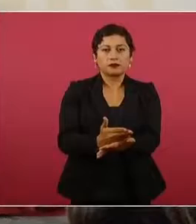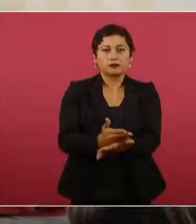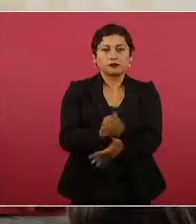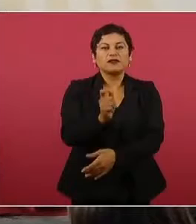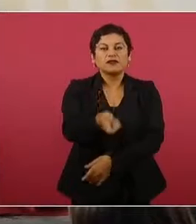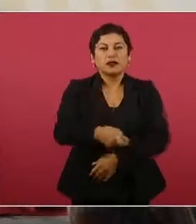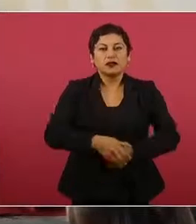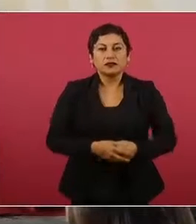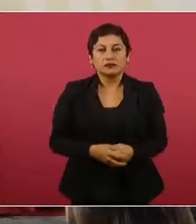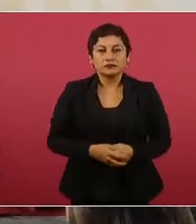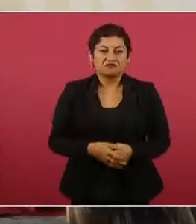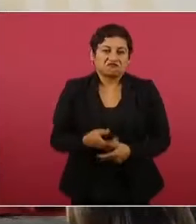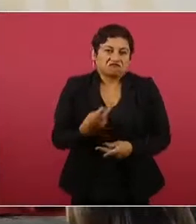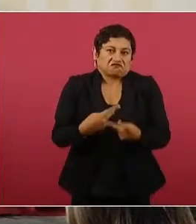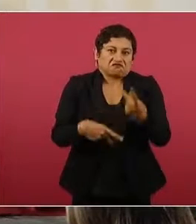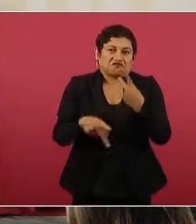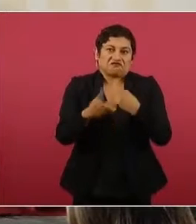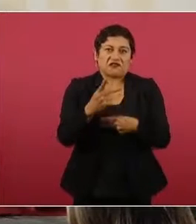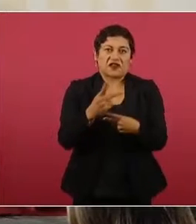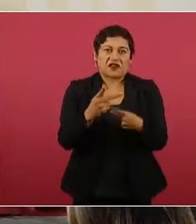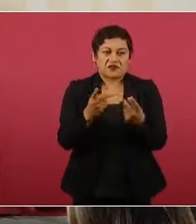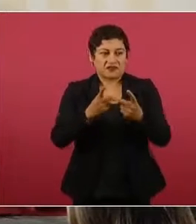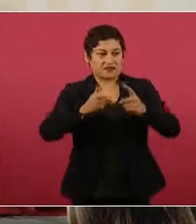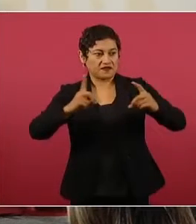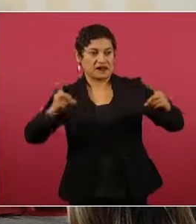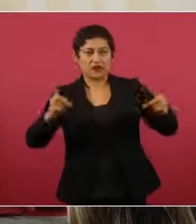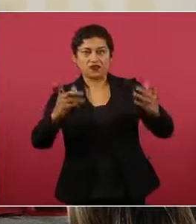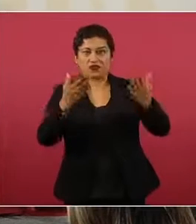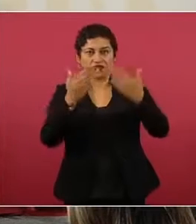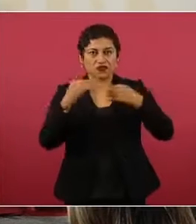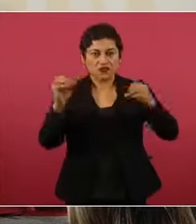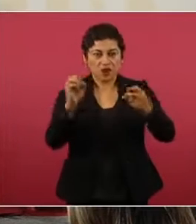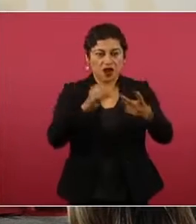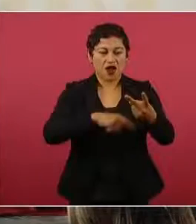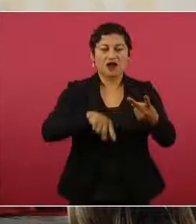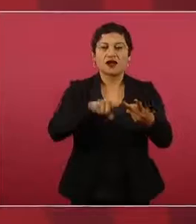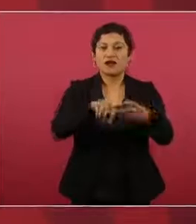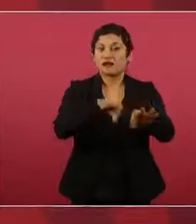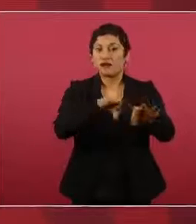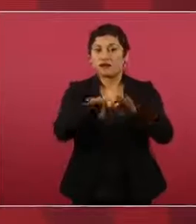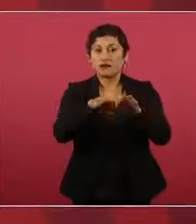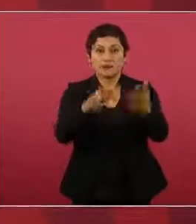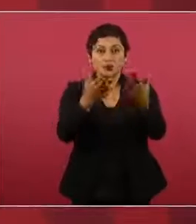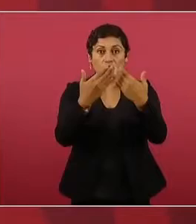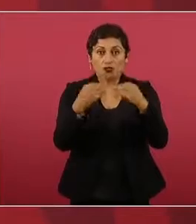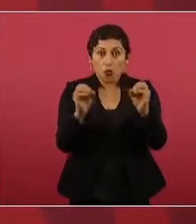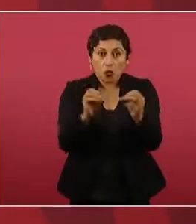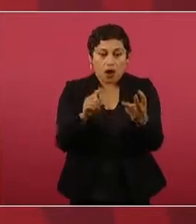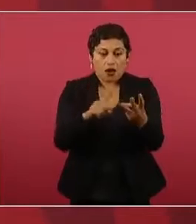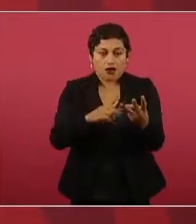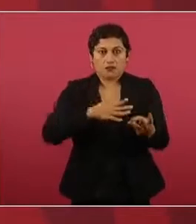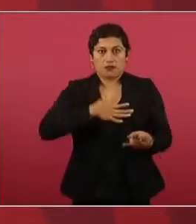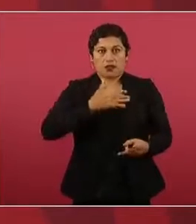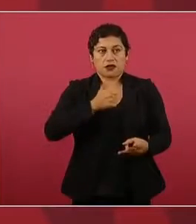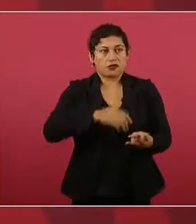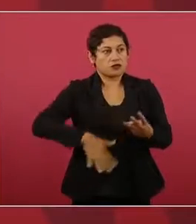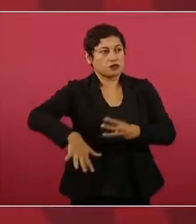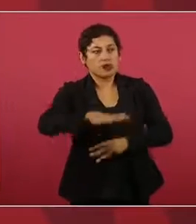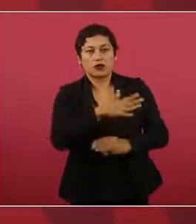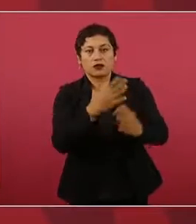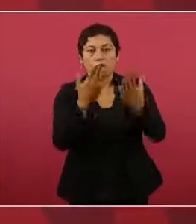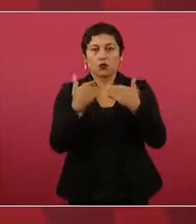Pues que no hay crecimiento, no hay empleos, no hay bienestar.